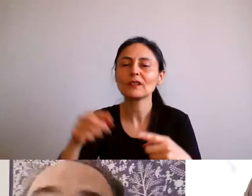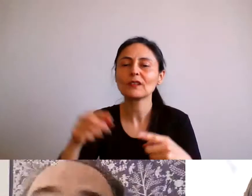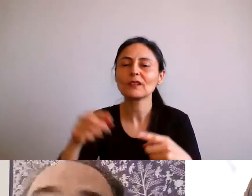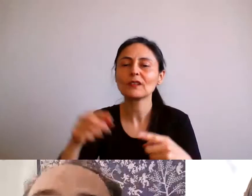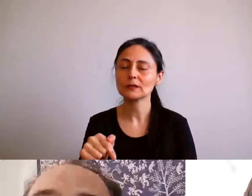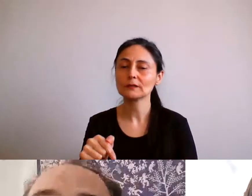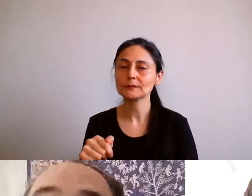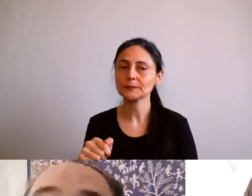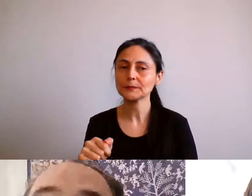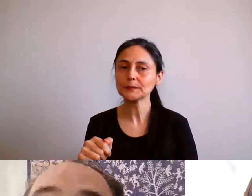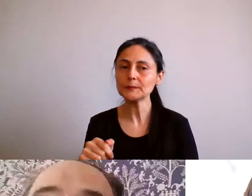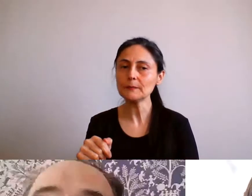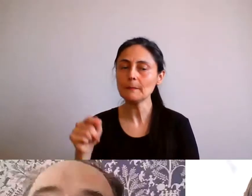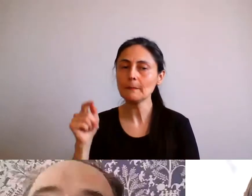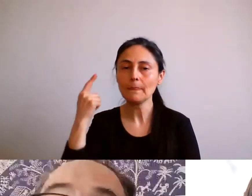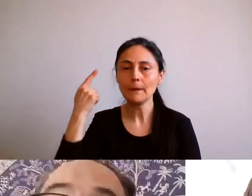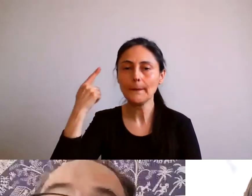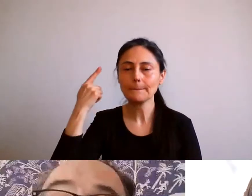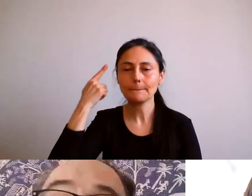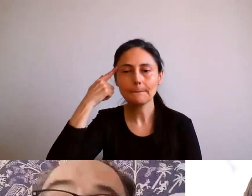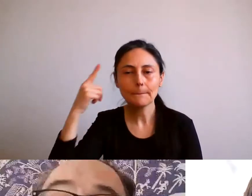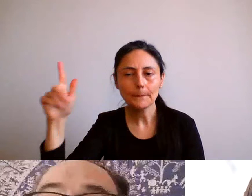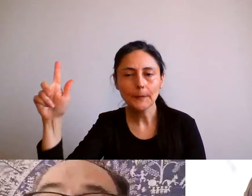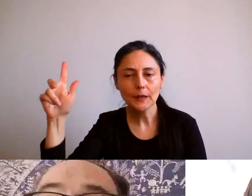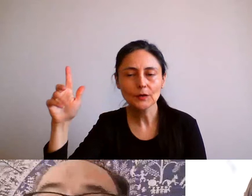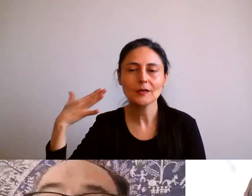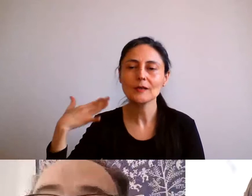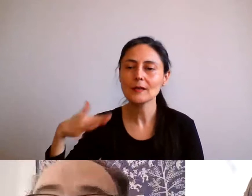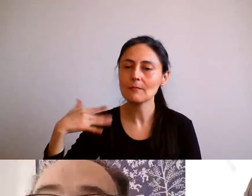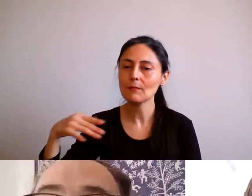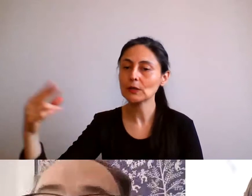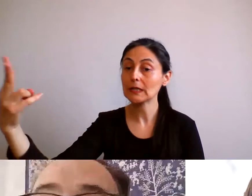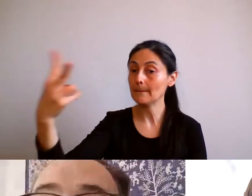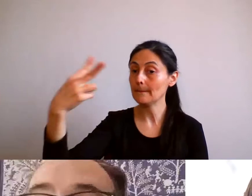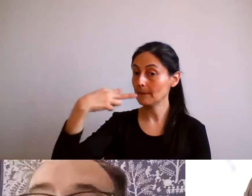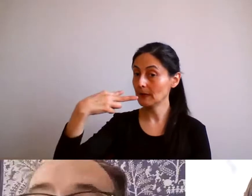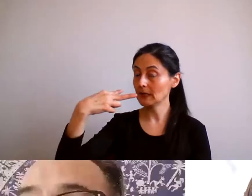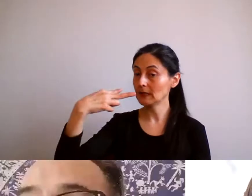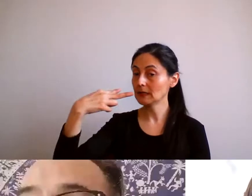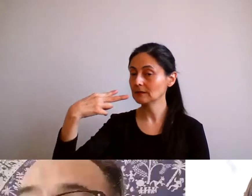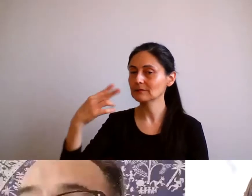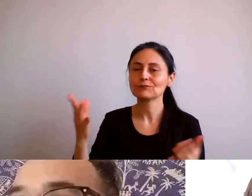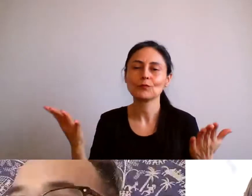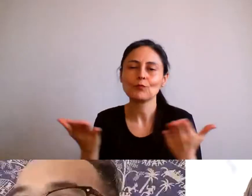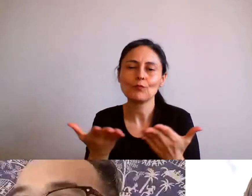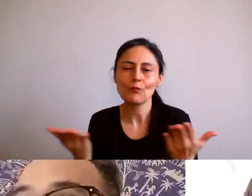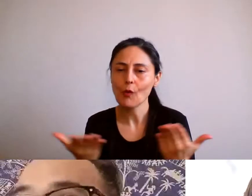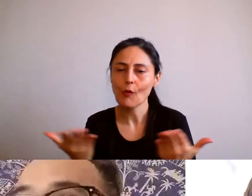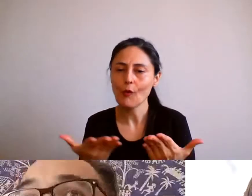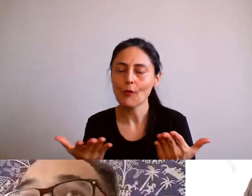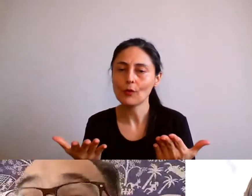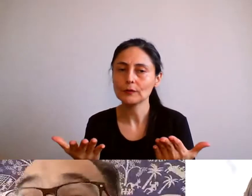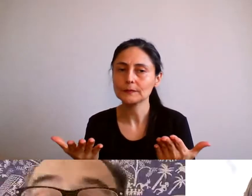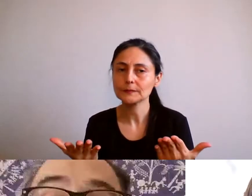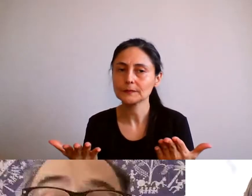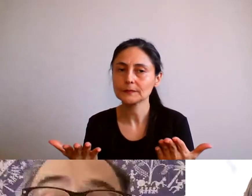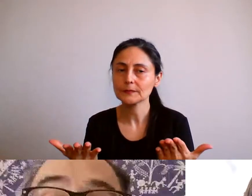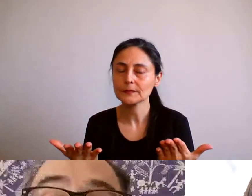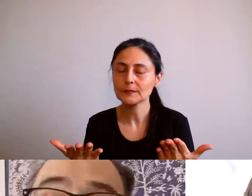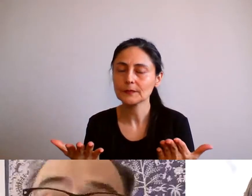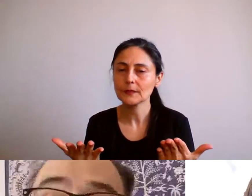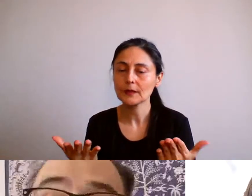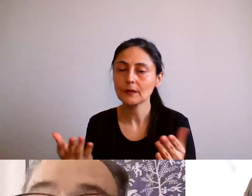esas es mirarnos y cómo estamos enfocando la matrícula. Creo que el tener que trabajar o el que ingrese